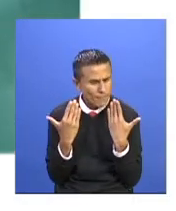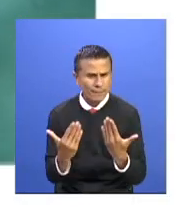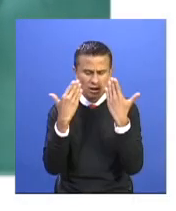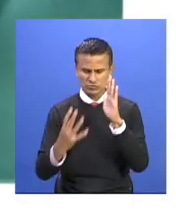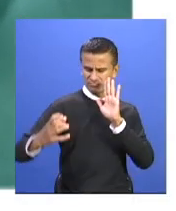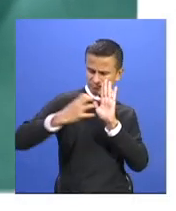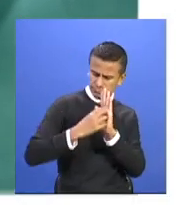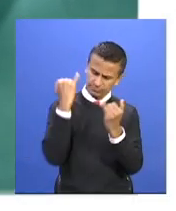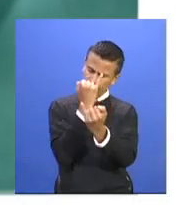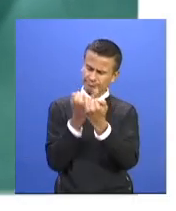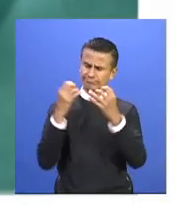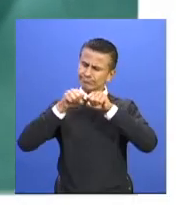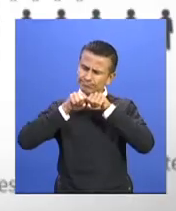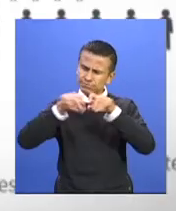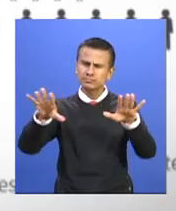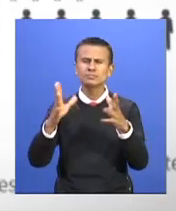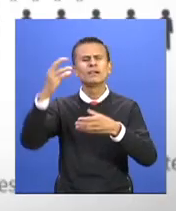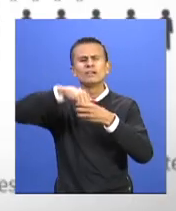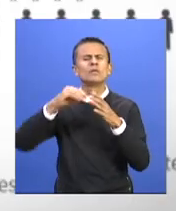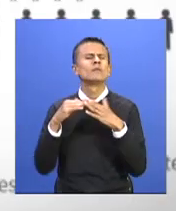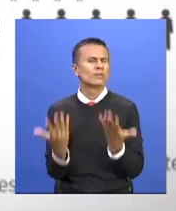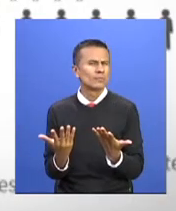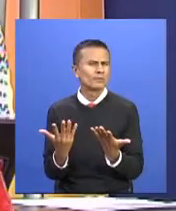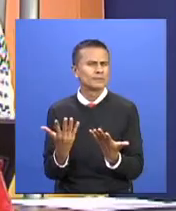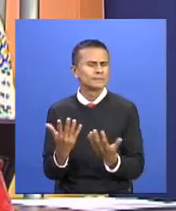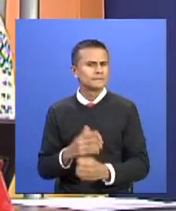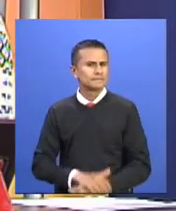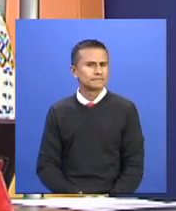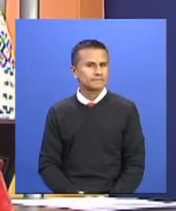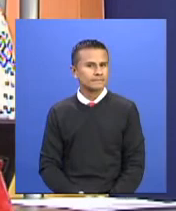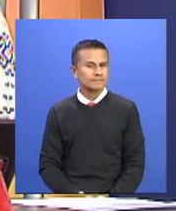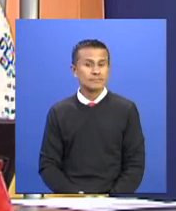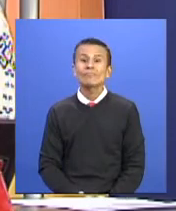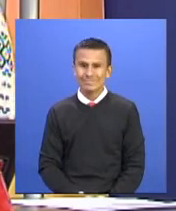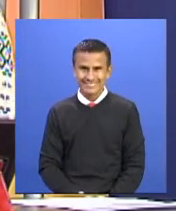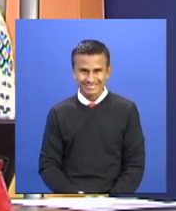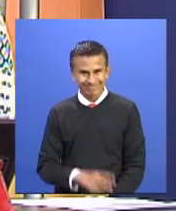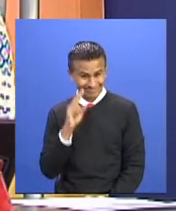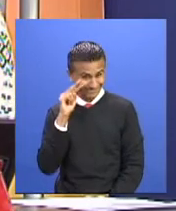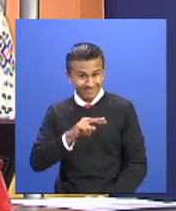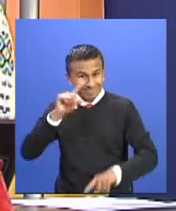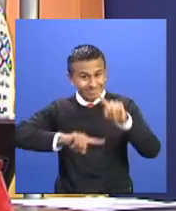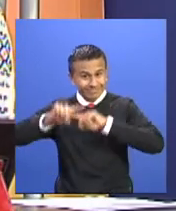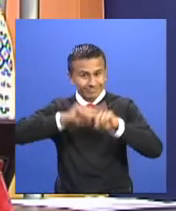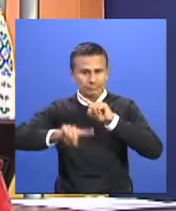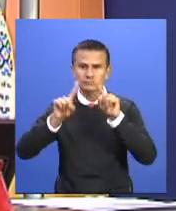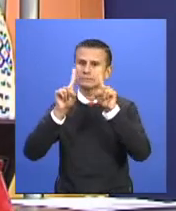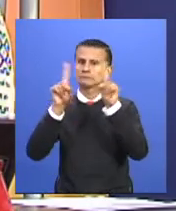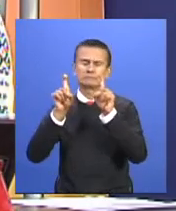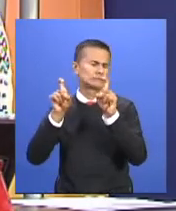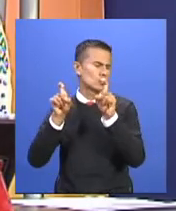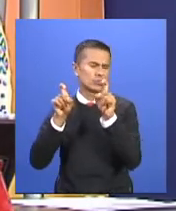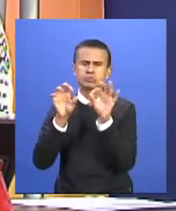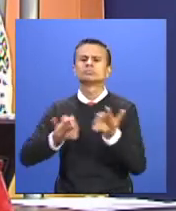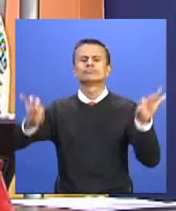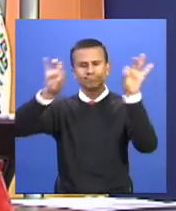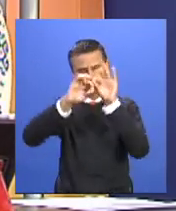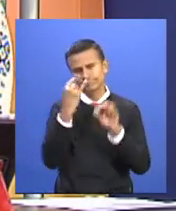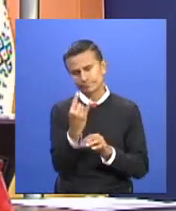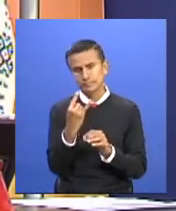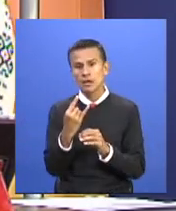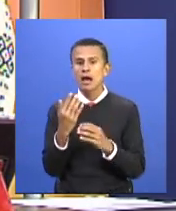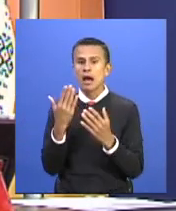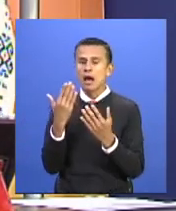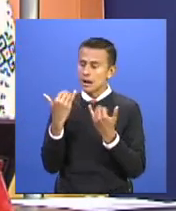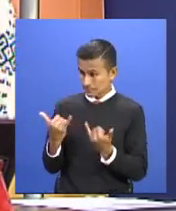valor en la reputación y el branding en su organización? Bueno, pues como ustedes acaban de ver, este tema es de suma importancia,